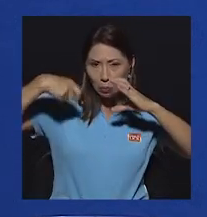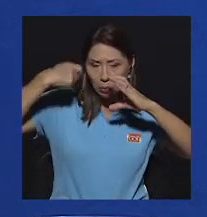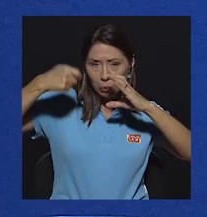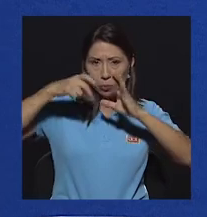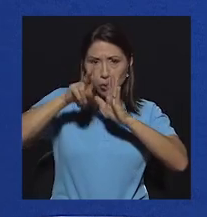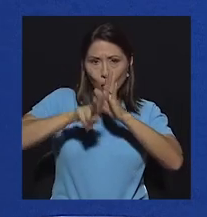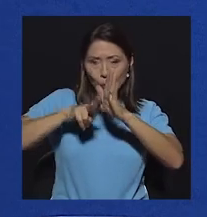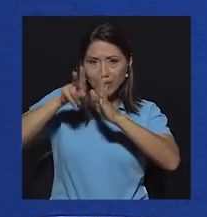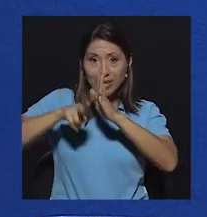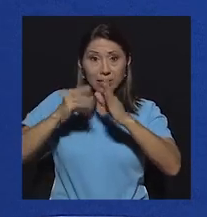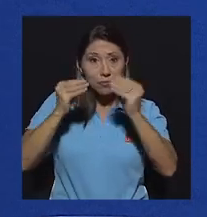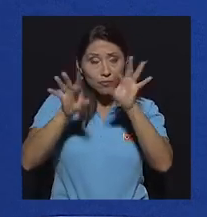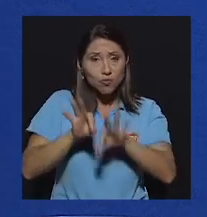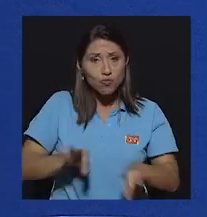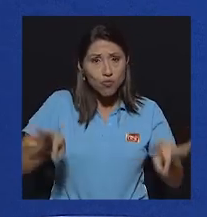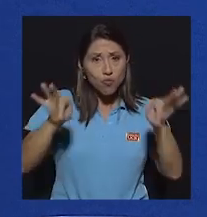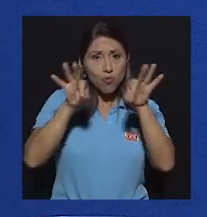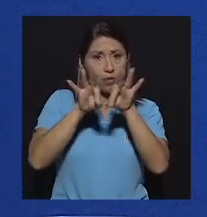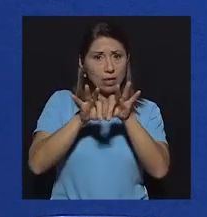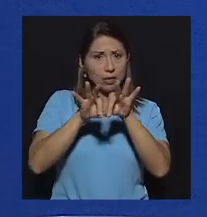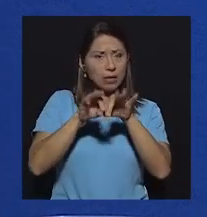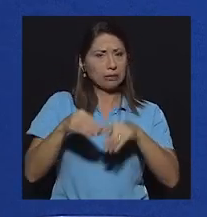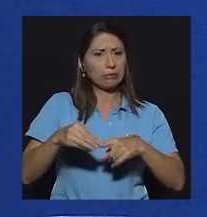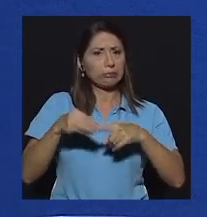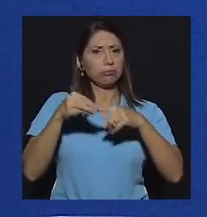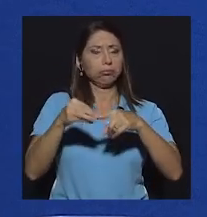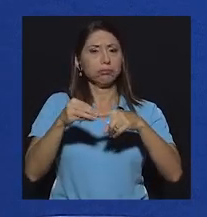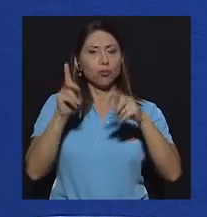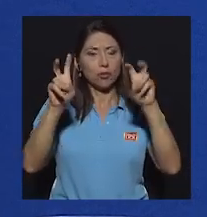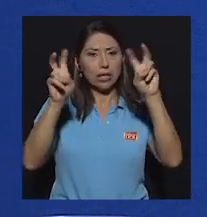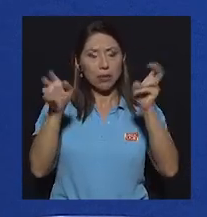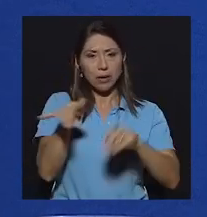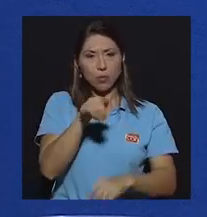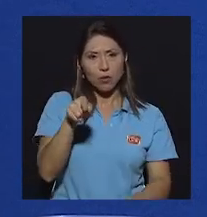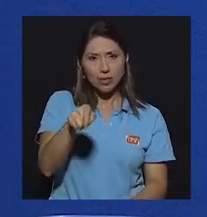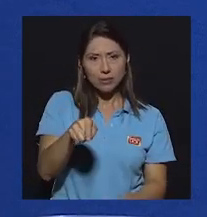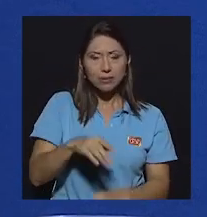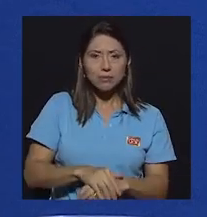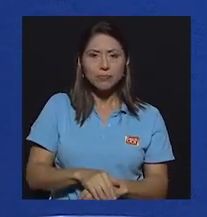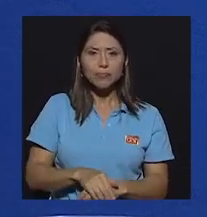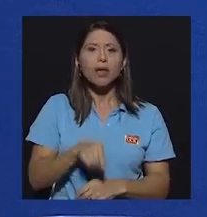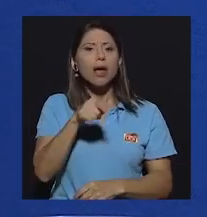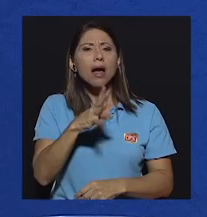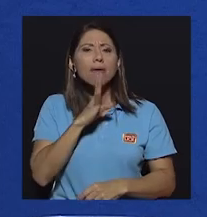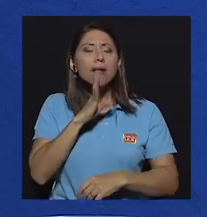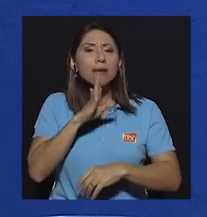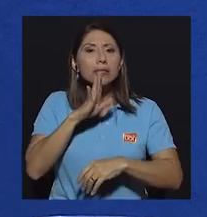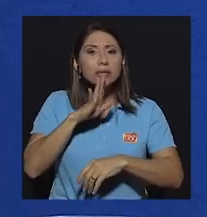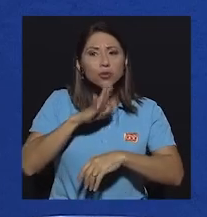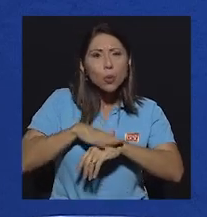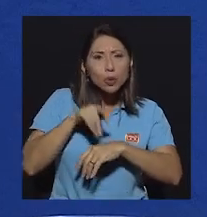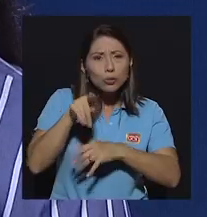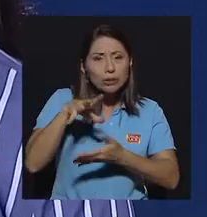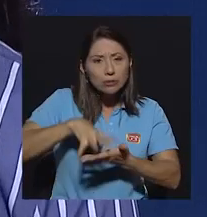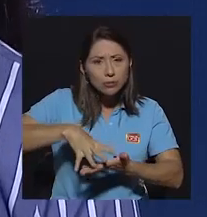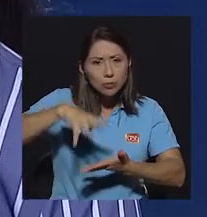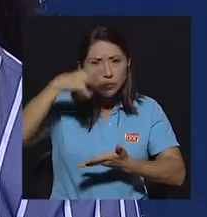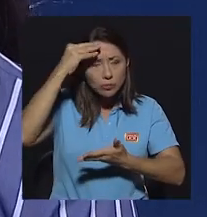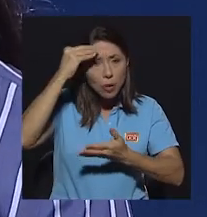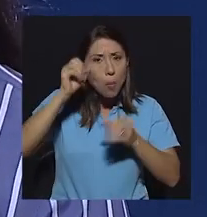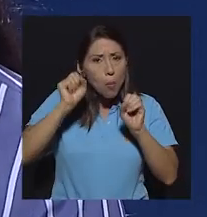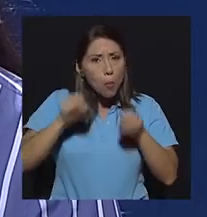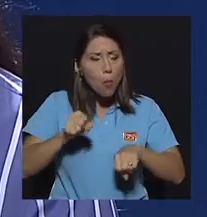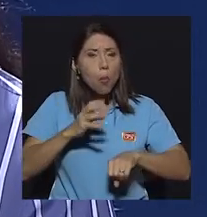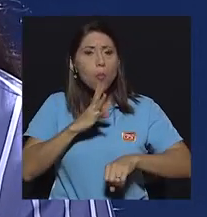que hay que respetar en los temas tan delicados como este, ¿verdad?